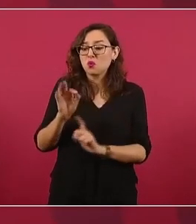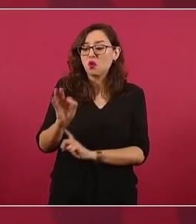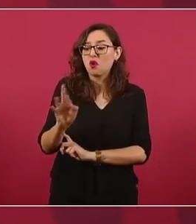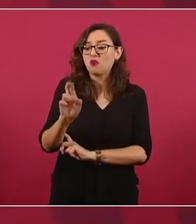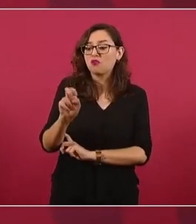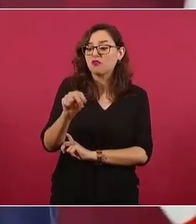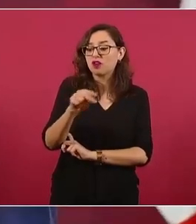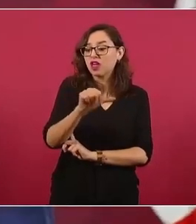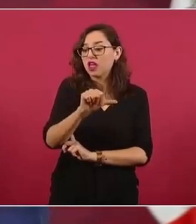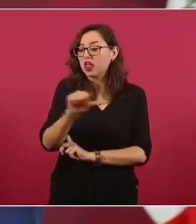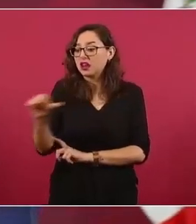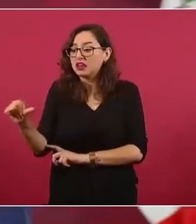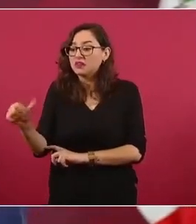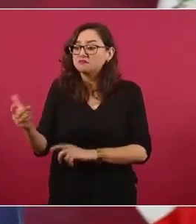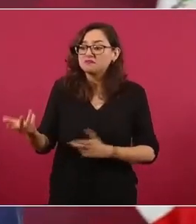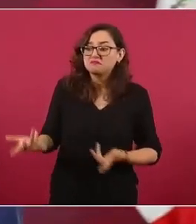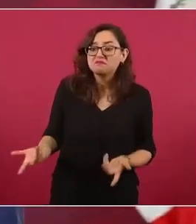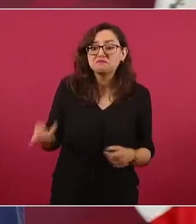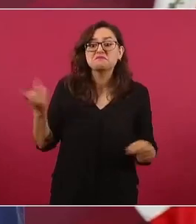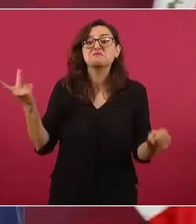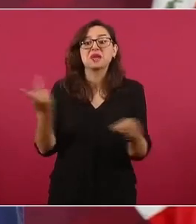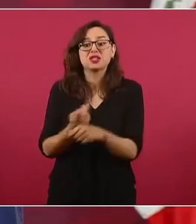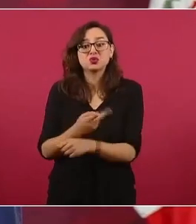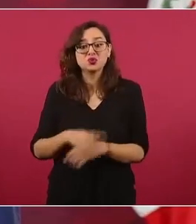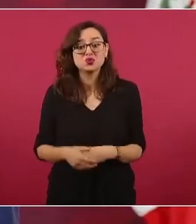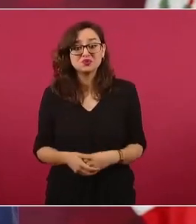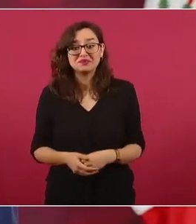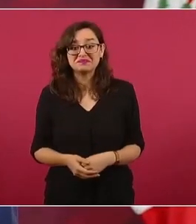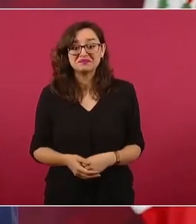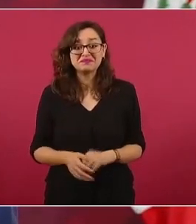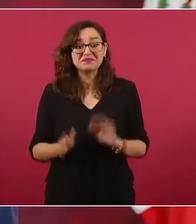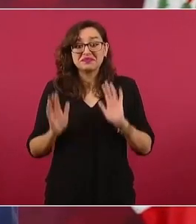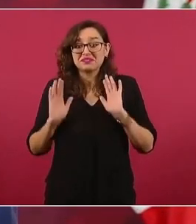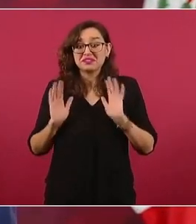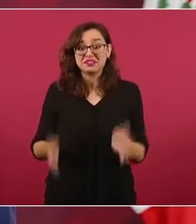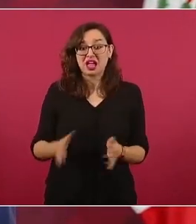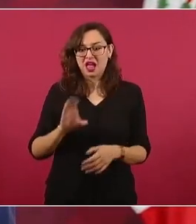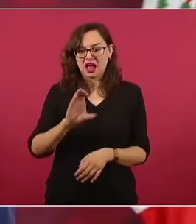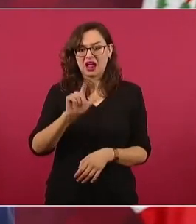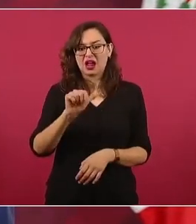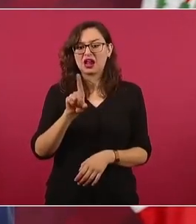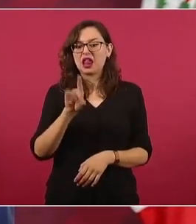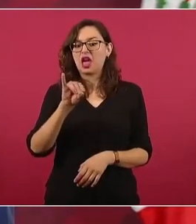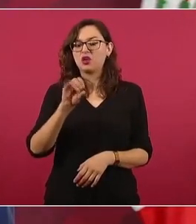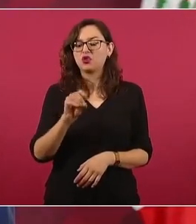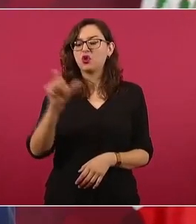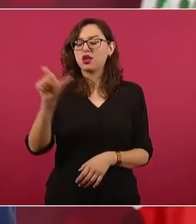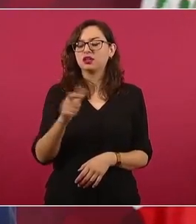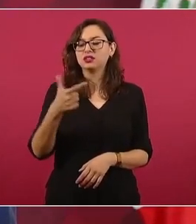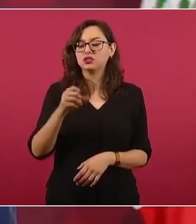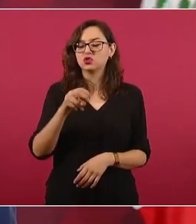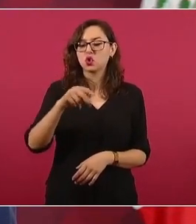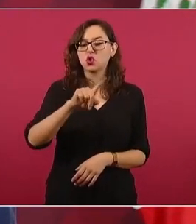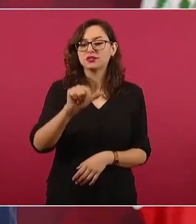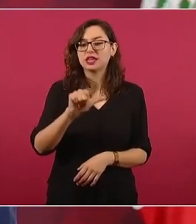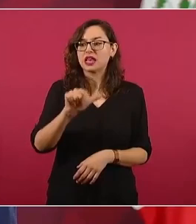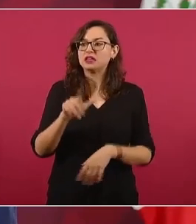¿Por qué no convoca a Claudio X. González al Zócalo?